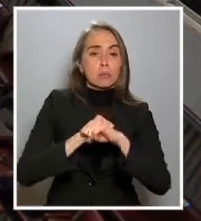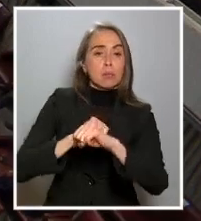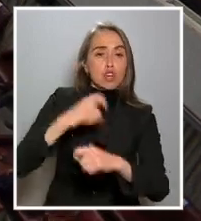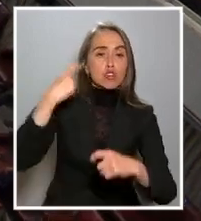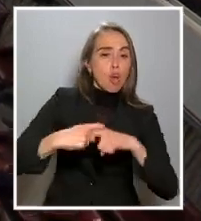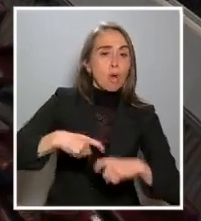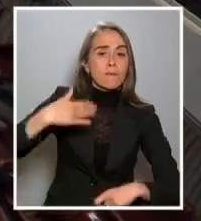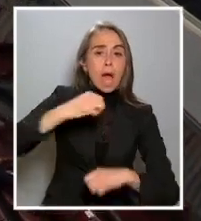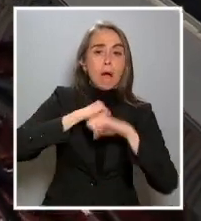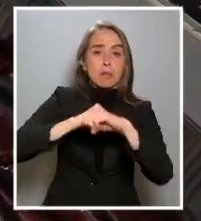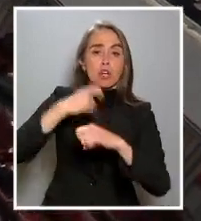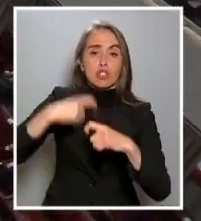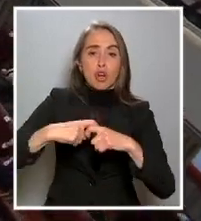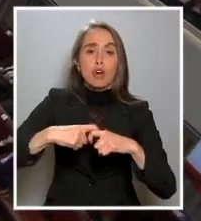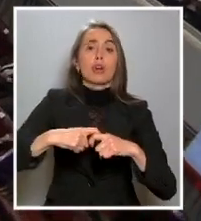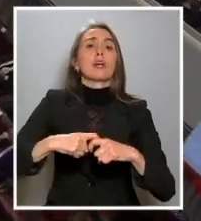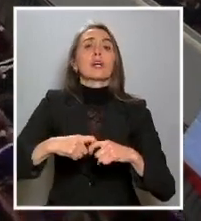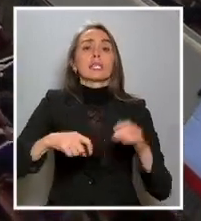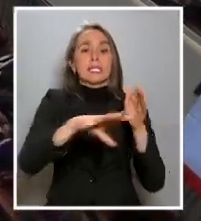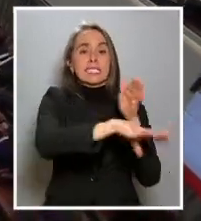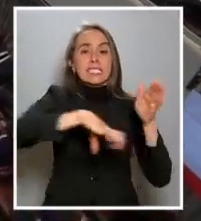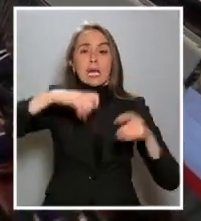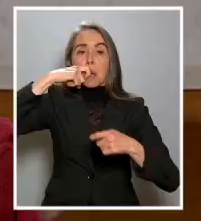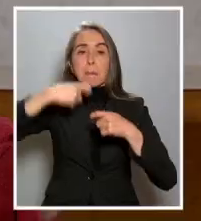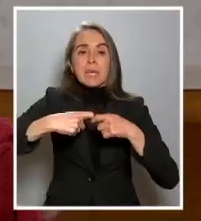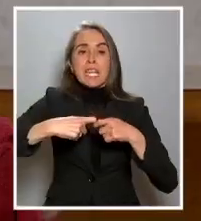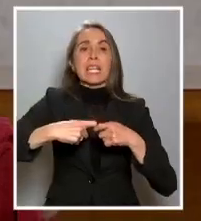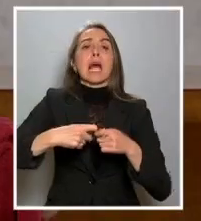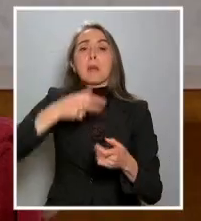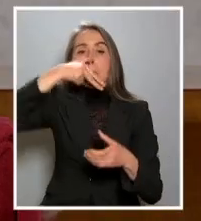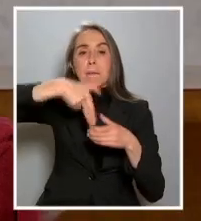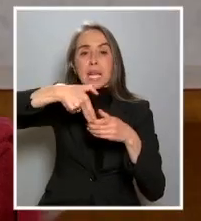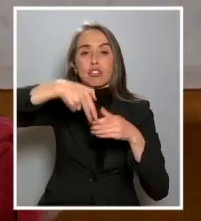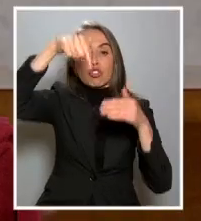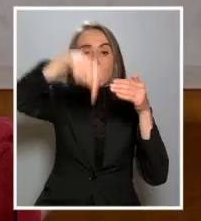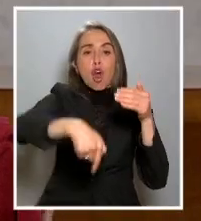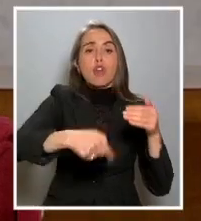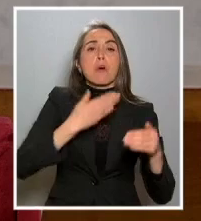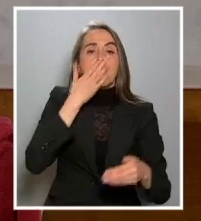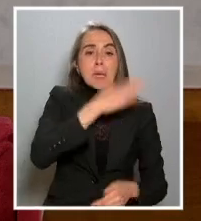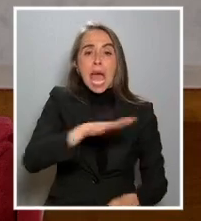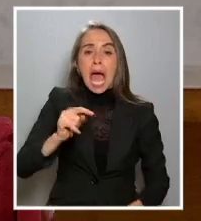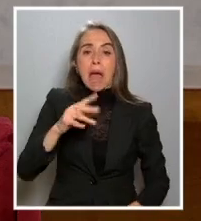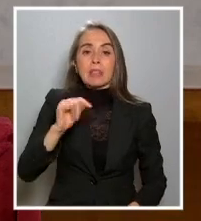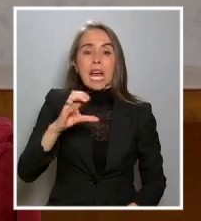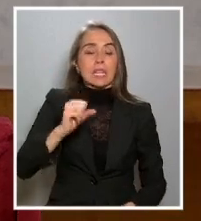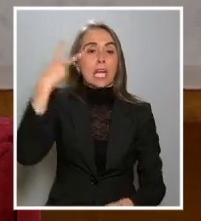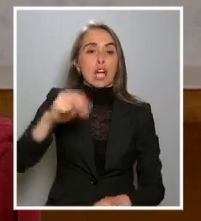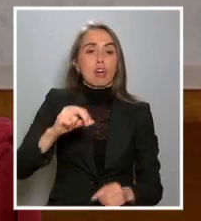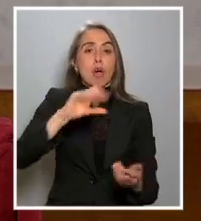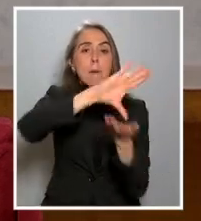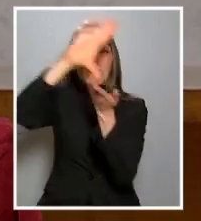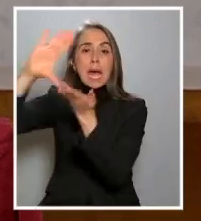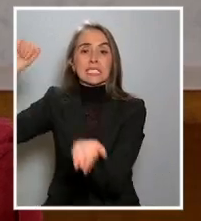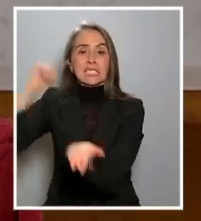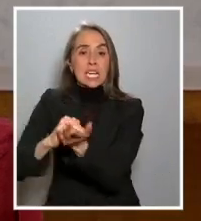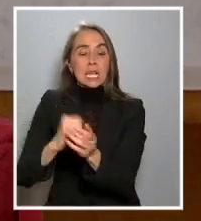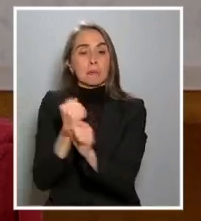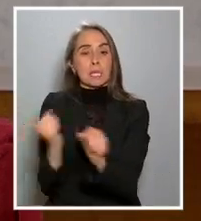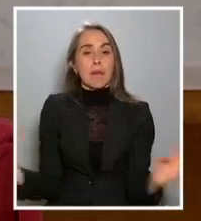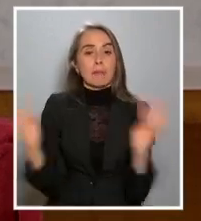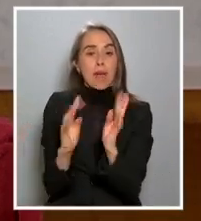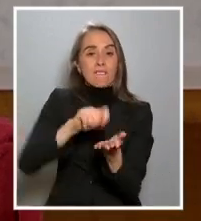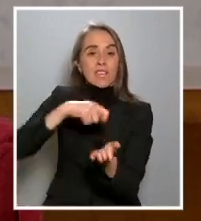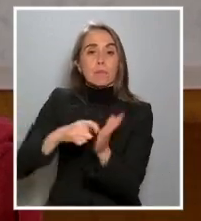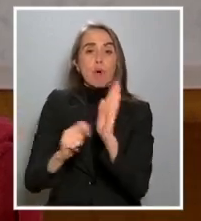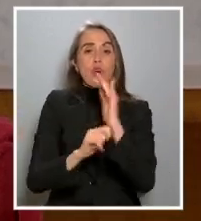y se opondrá a cualquier explotación comercial de minerales e hidrocarburos en la Antártica y trabajaremos con todos los países reclamantes y